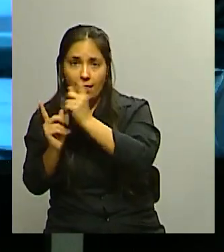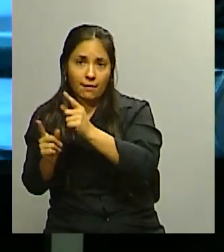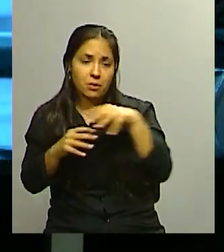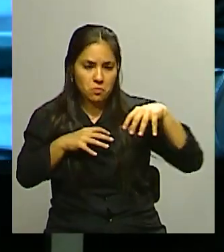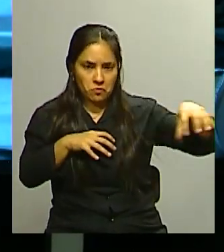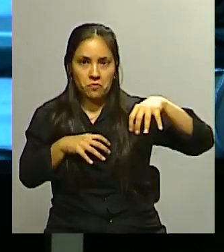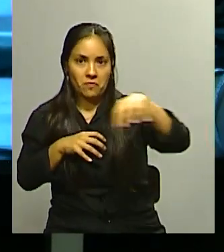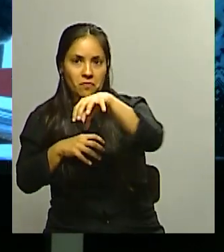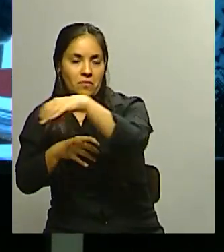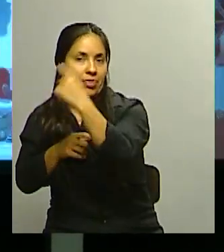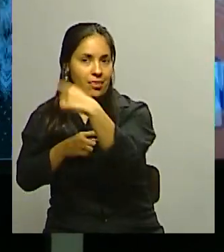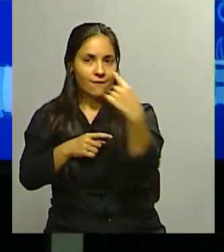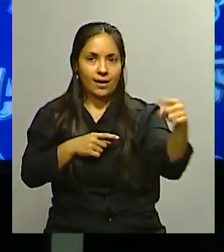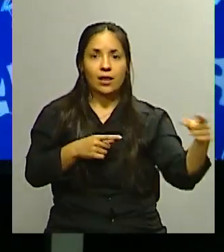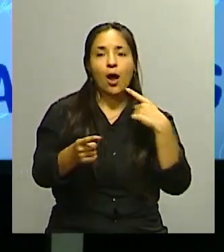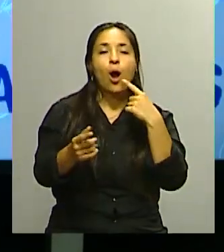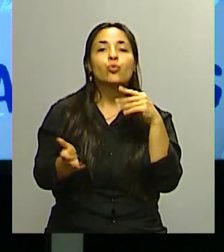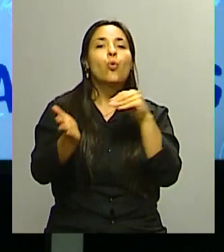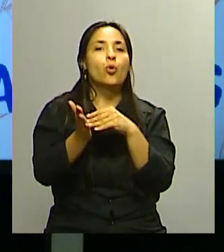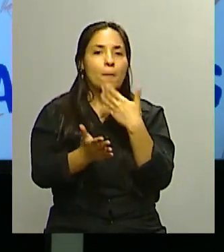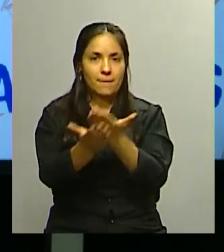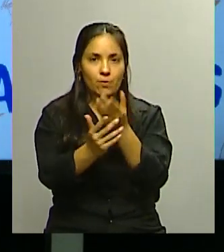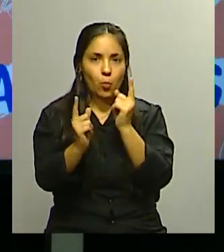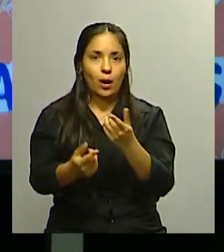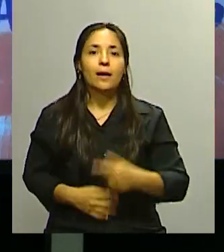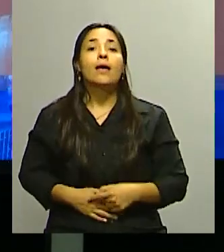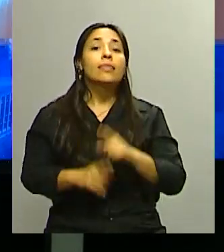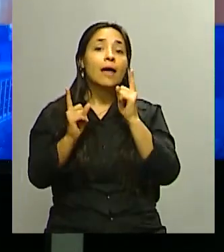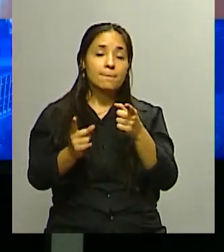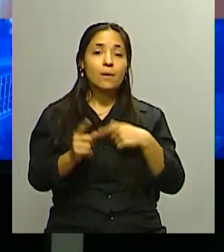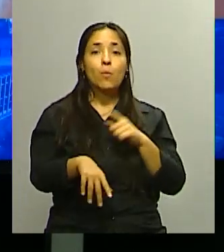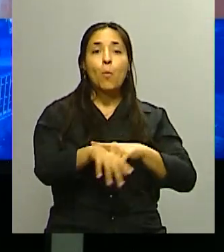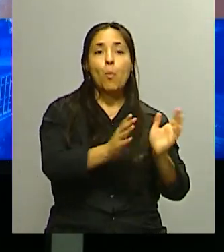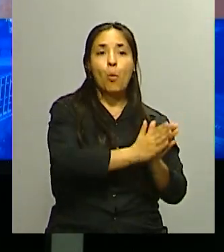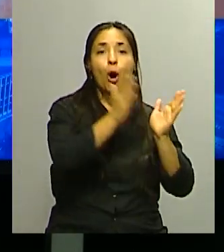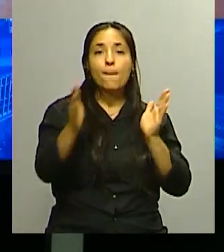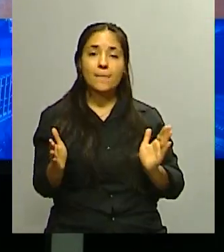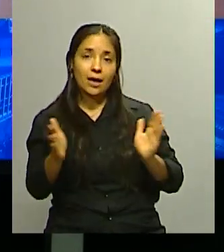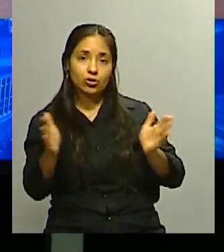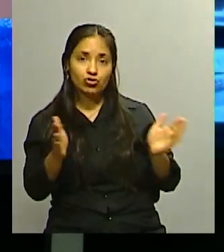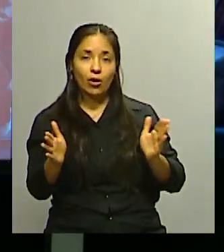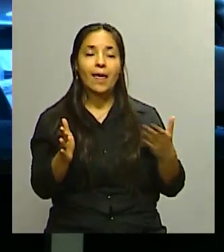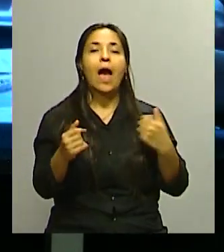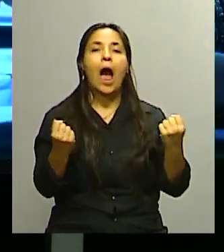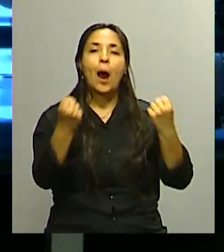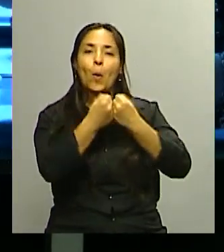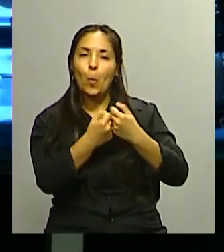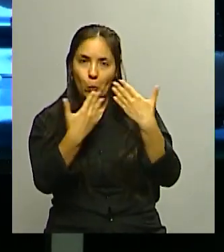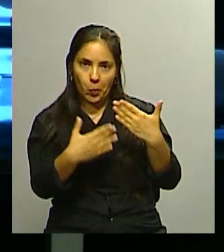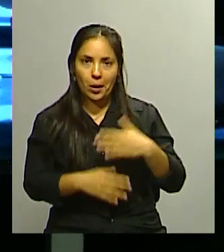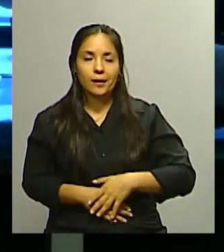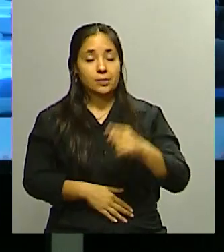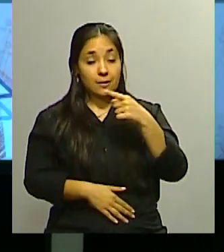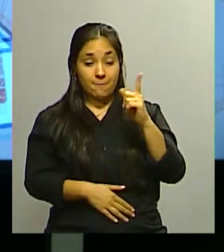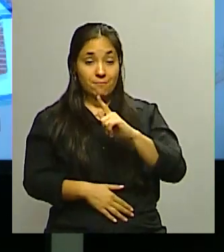o también si tienen dudas respecto de una instancia de mediación, cómo se tienen que manejar. Y desde hace muy poquito, desde el mes pasado,